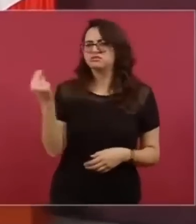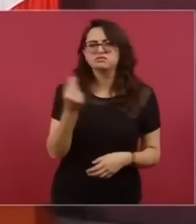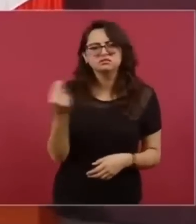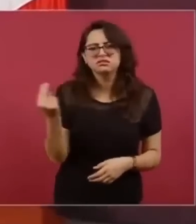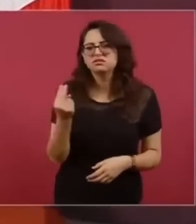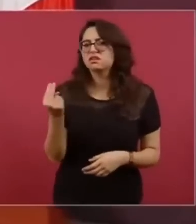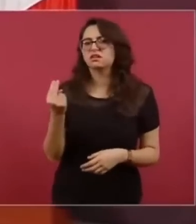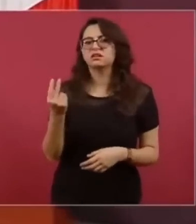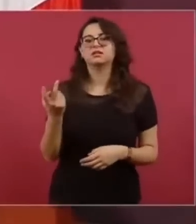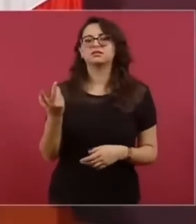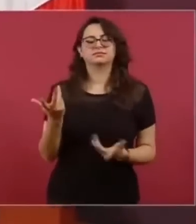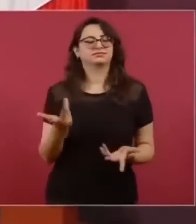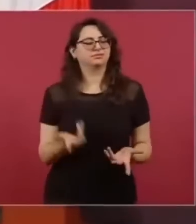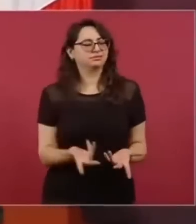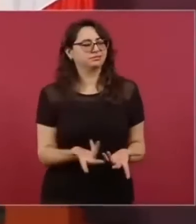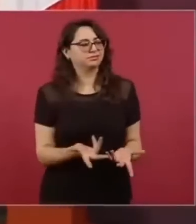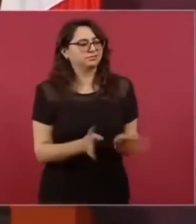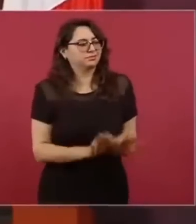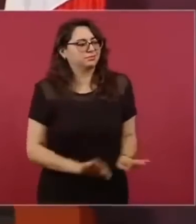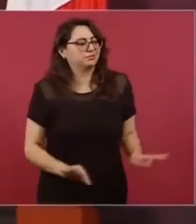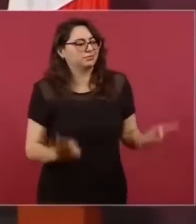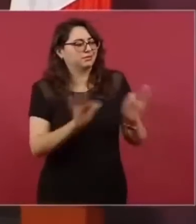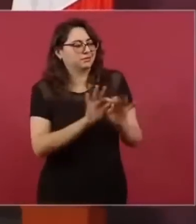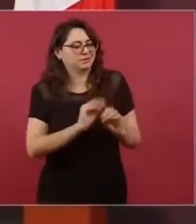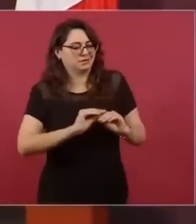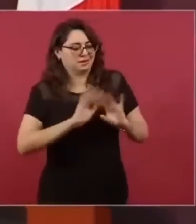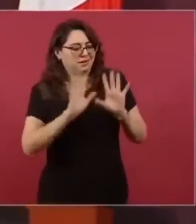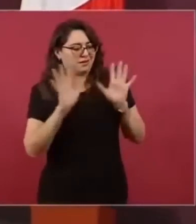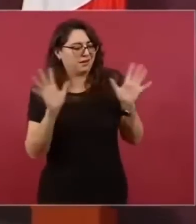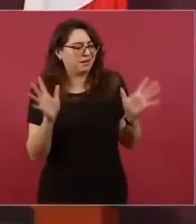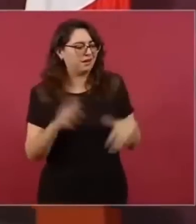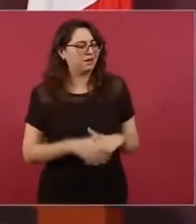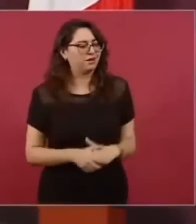si el gobierno maneja